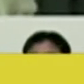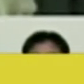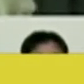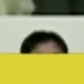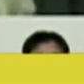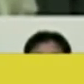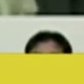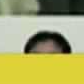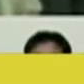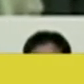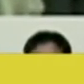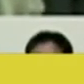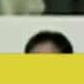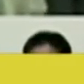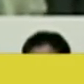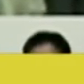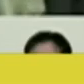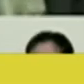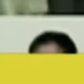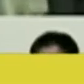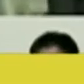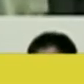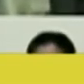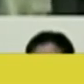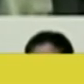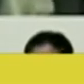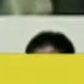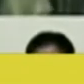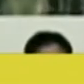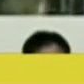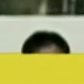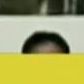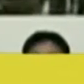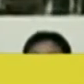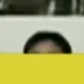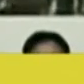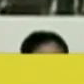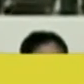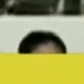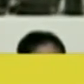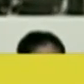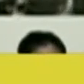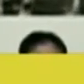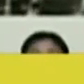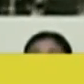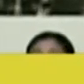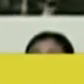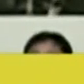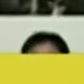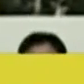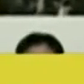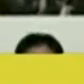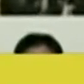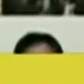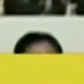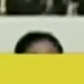símbolos patrios y cumplimiento fiel y exacto de la subordinación a la Constitución Nacional de la República Bolivariana de Venezuela, a